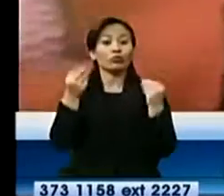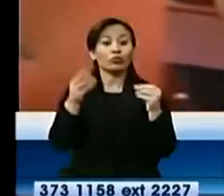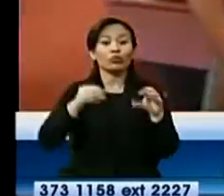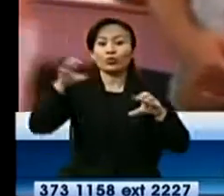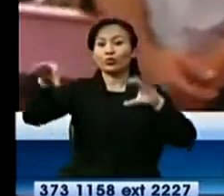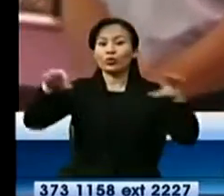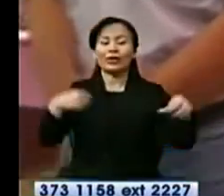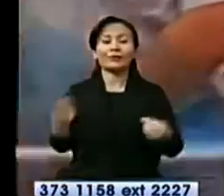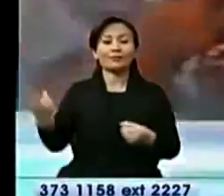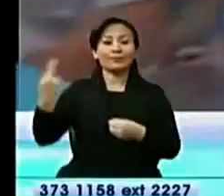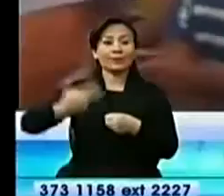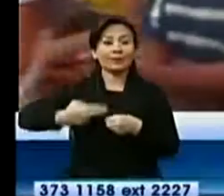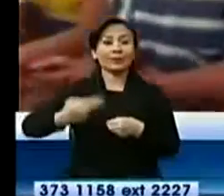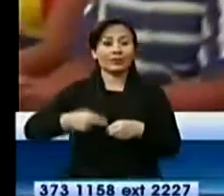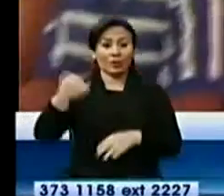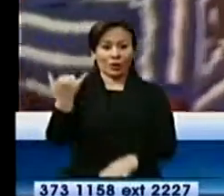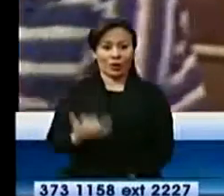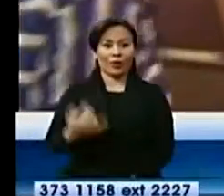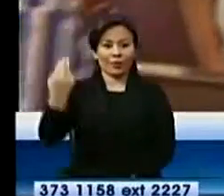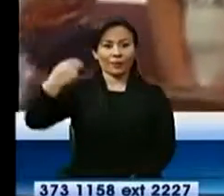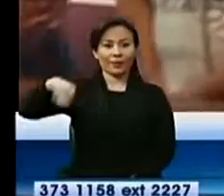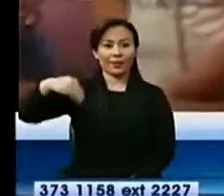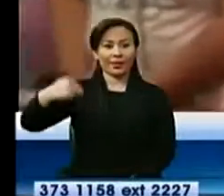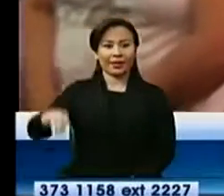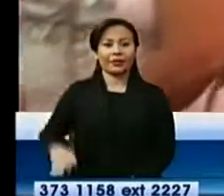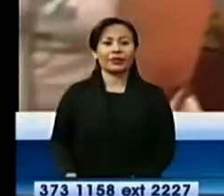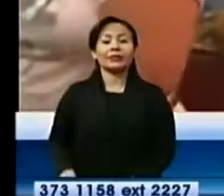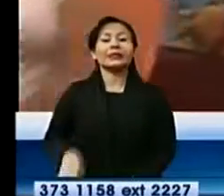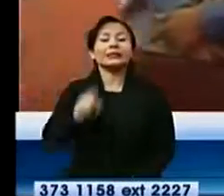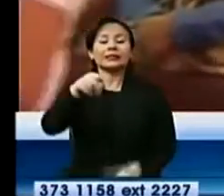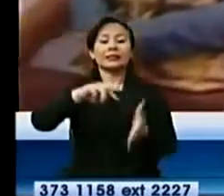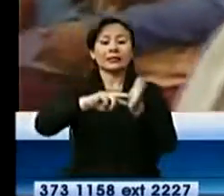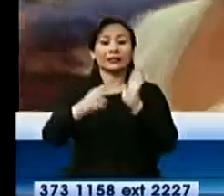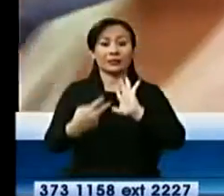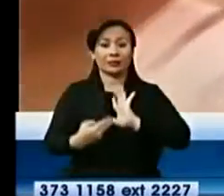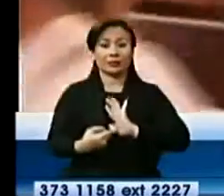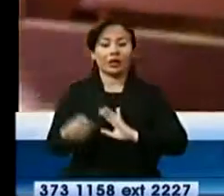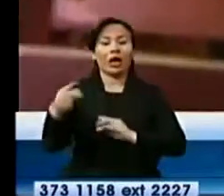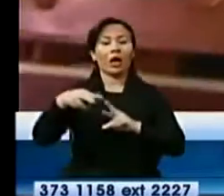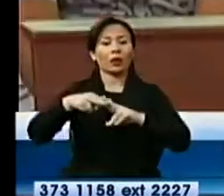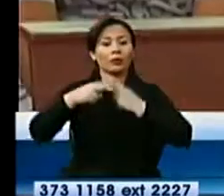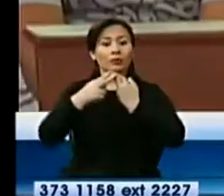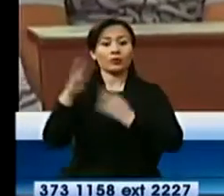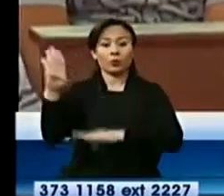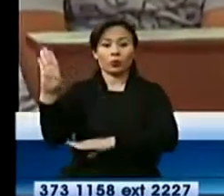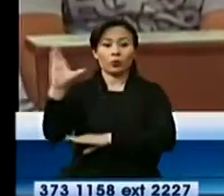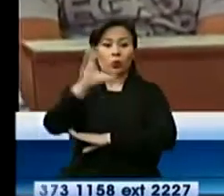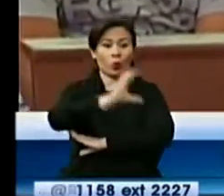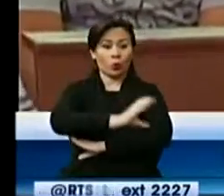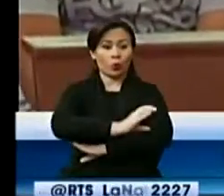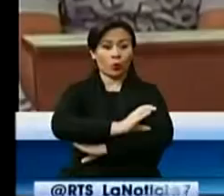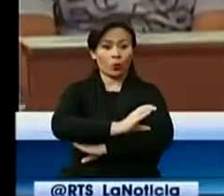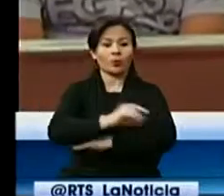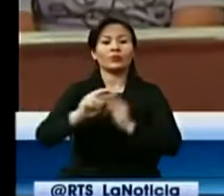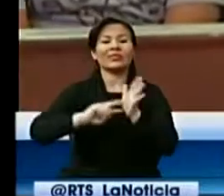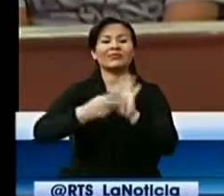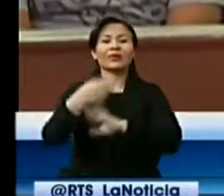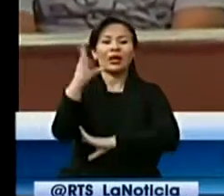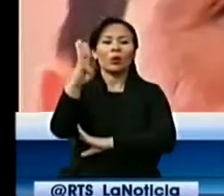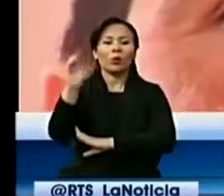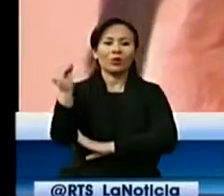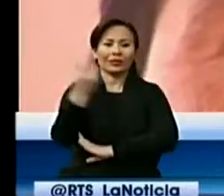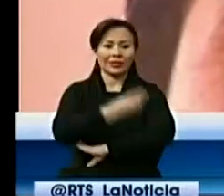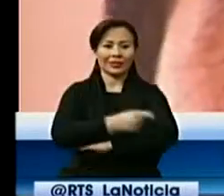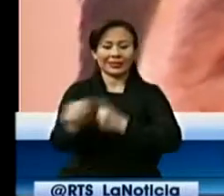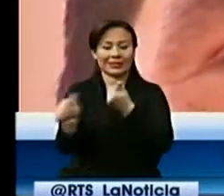hacer presencia en el miércoles de cenizas, evento que marca el punto de inicio de la cuaresma. Dicen muchos que este es un